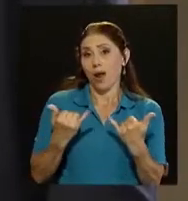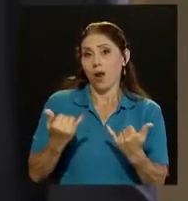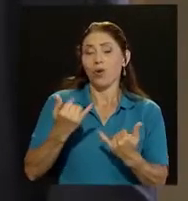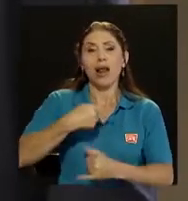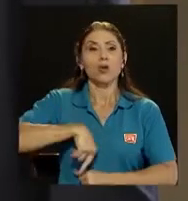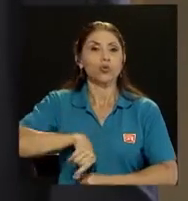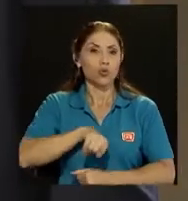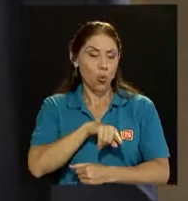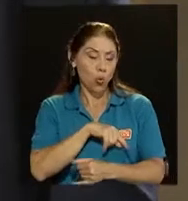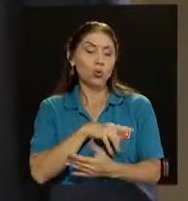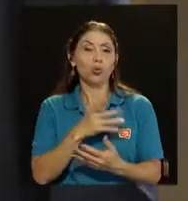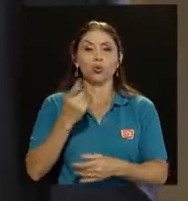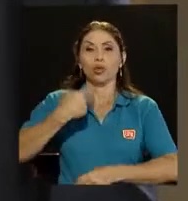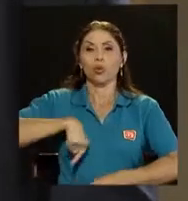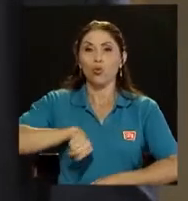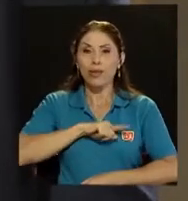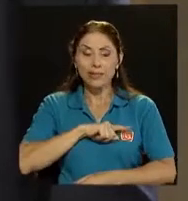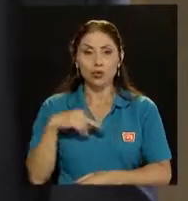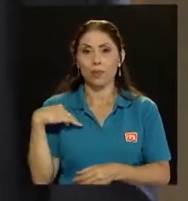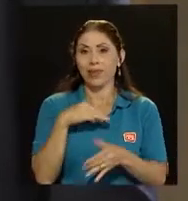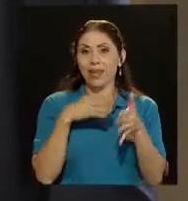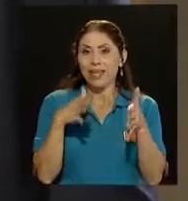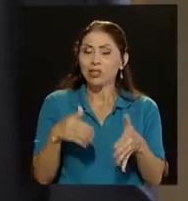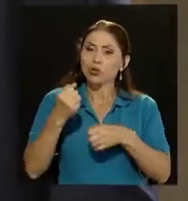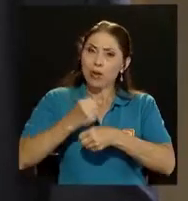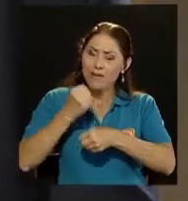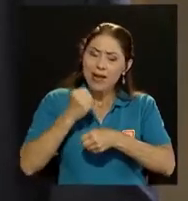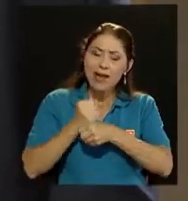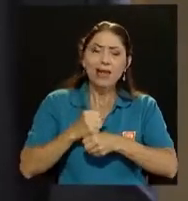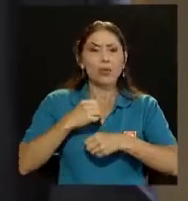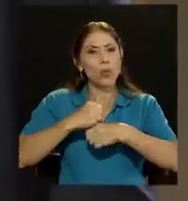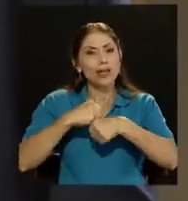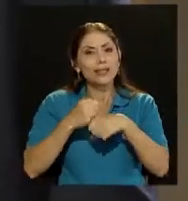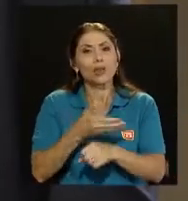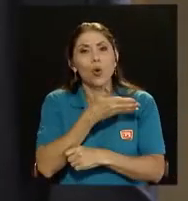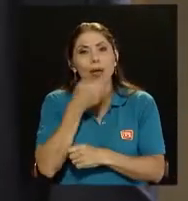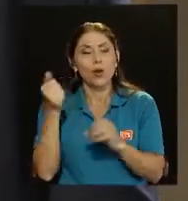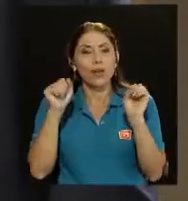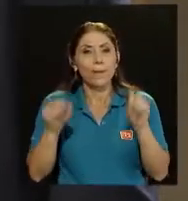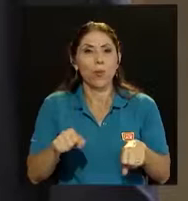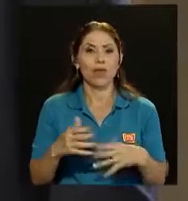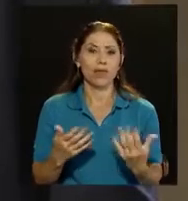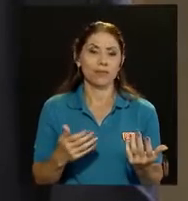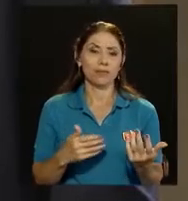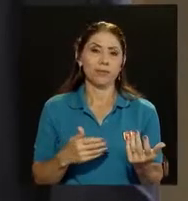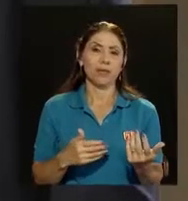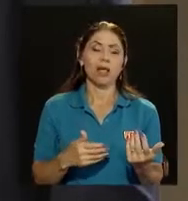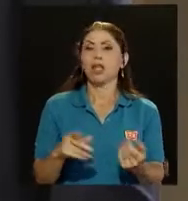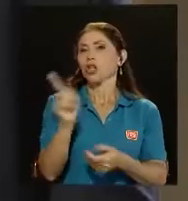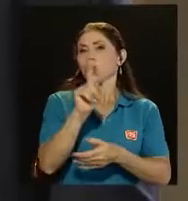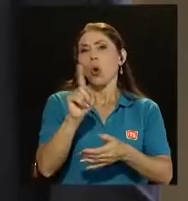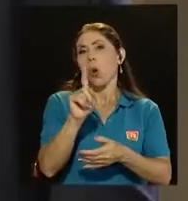nuestro gobierno, lo mejor que pueden, sin que ya todo el mundo se haya